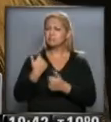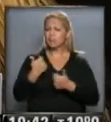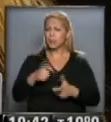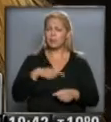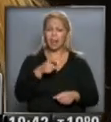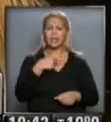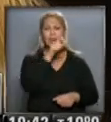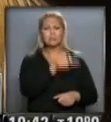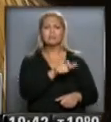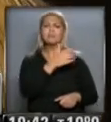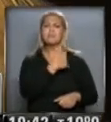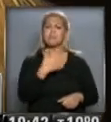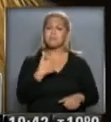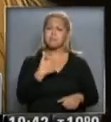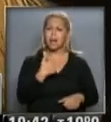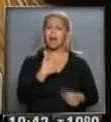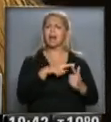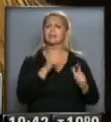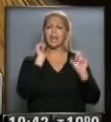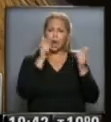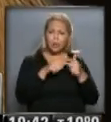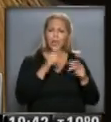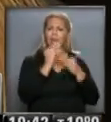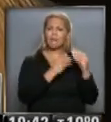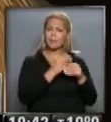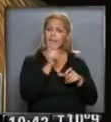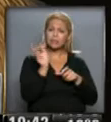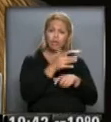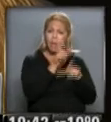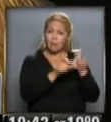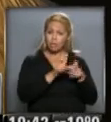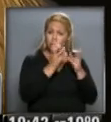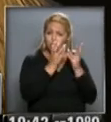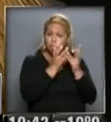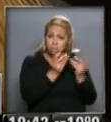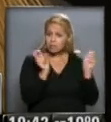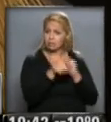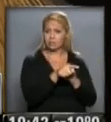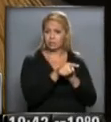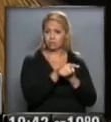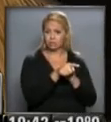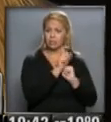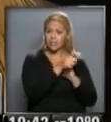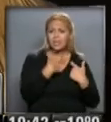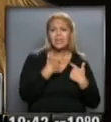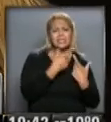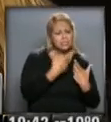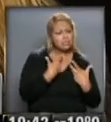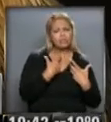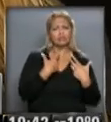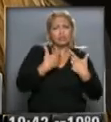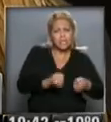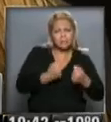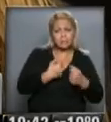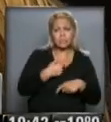para las abuelas, para los familiares, para los hijos, para todos los que han dado su vida para buscar la verdad,